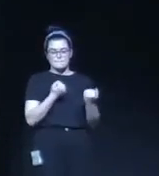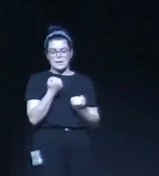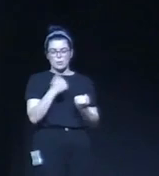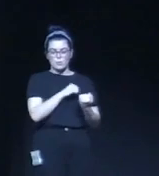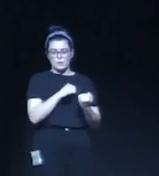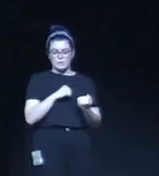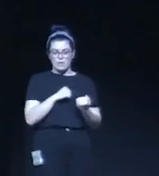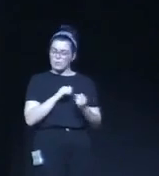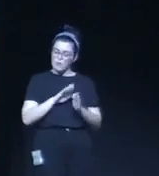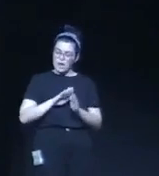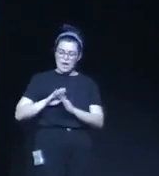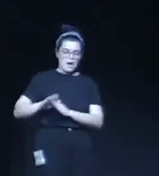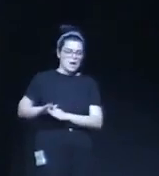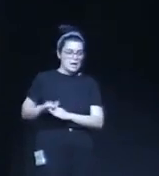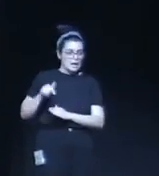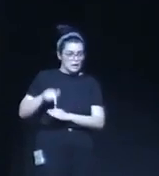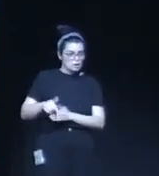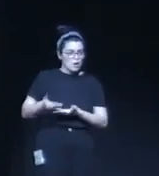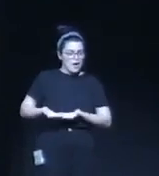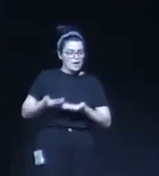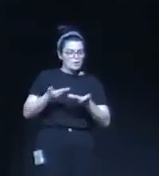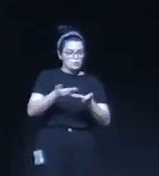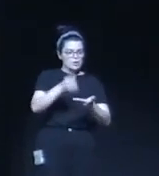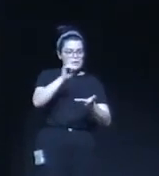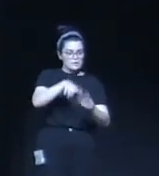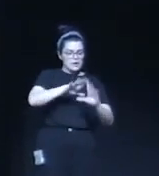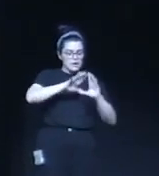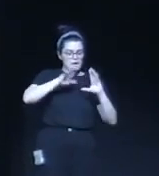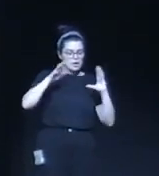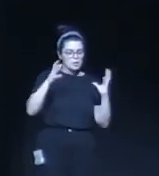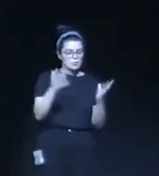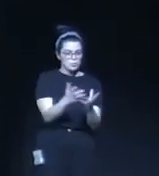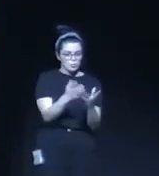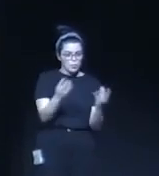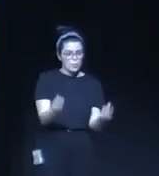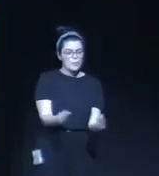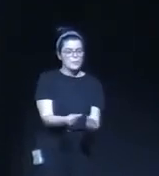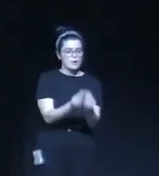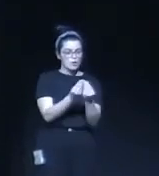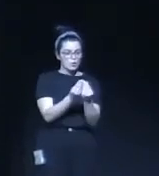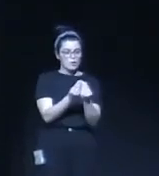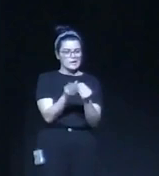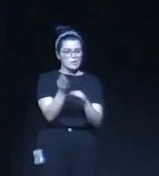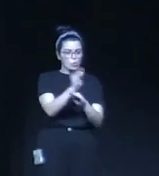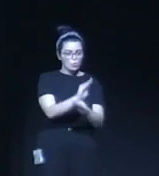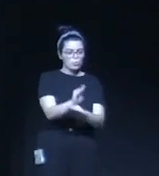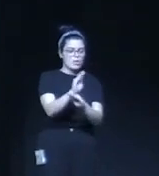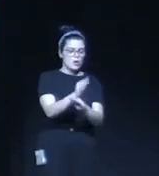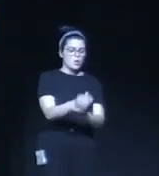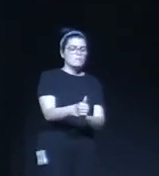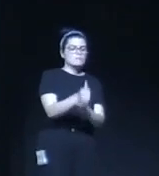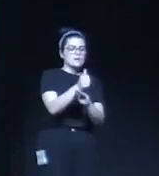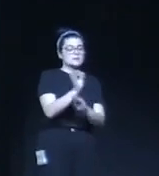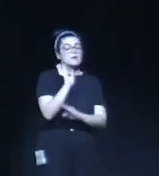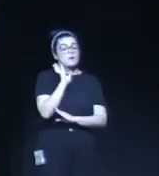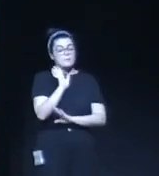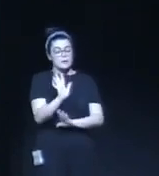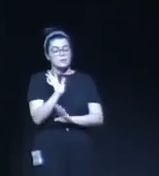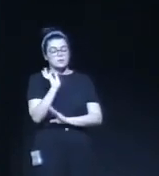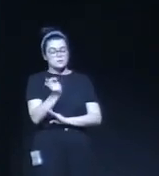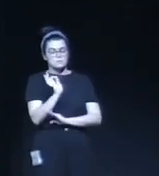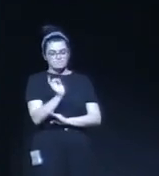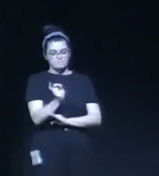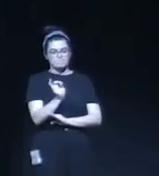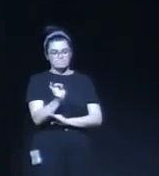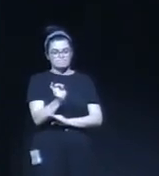podemos contribuir a que, pues a ser un poco más cuidadosos con el planeta, ¿no? Pero sí que es verdad que